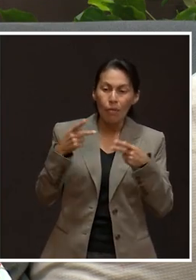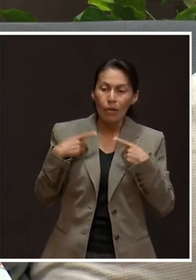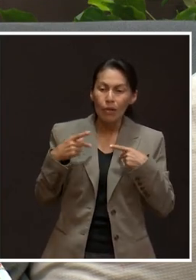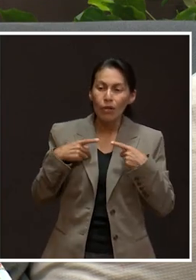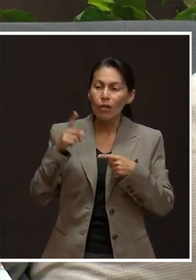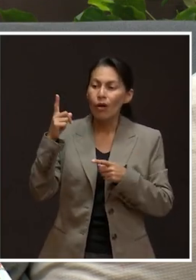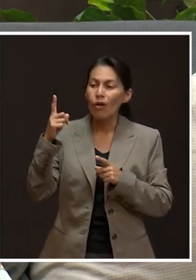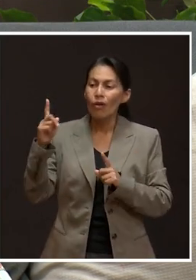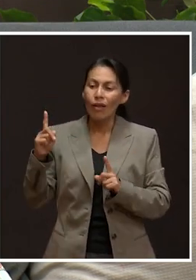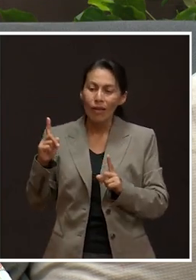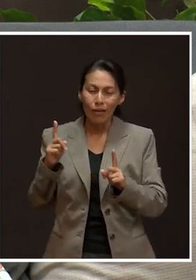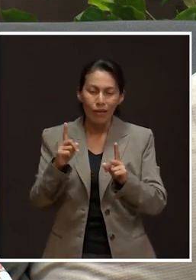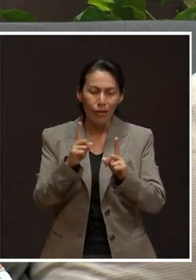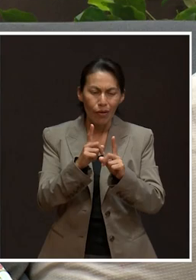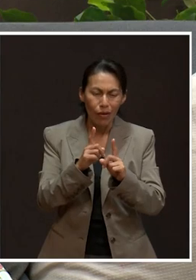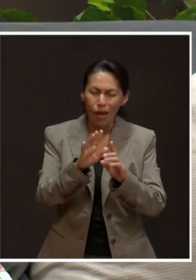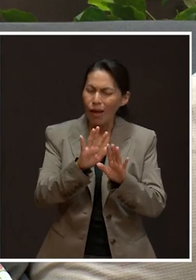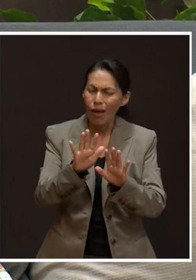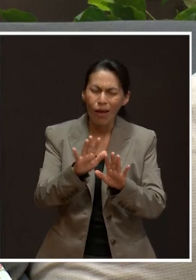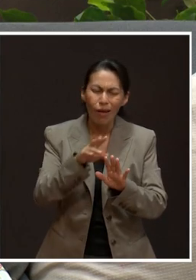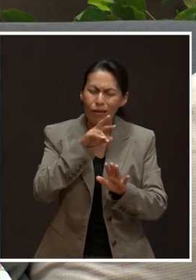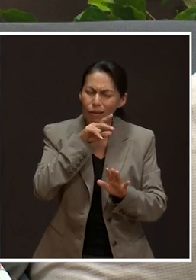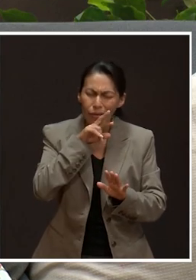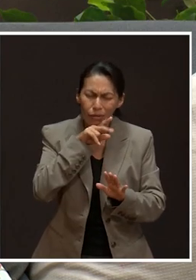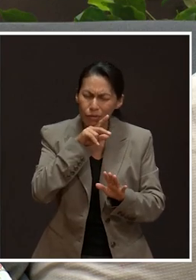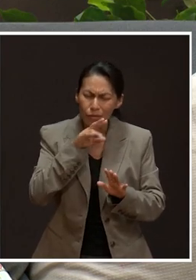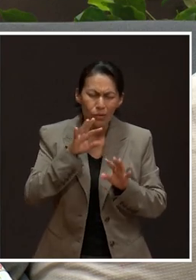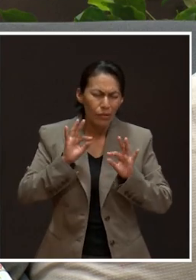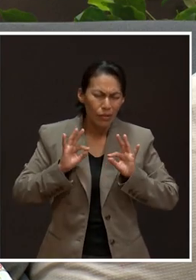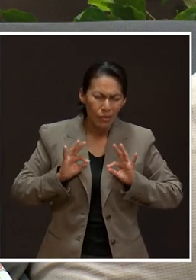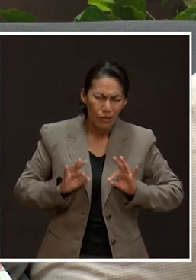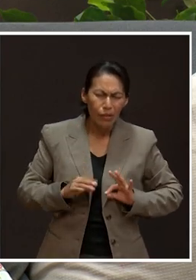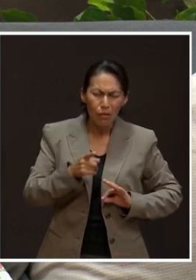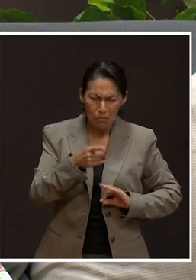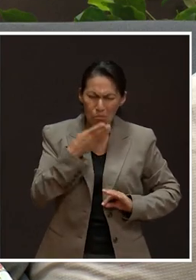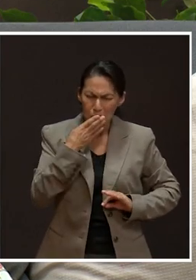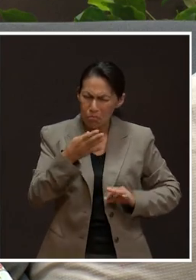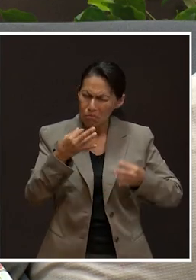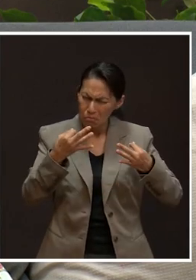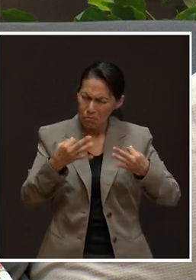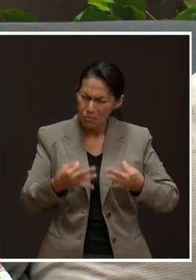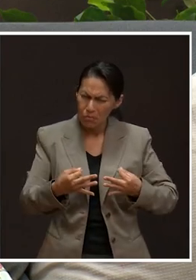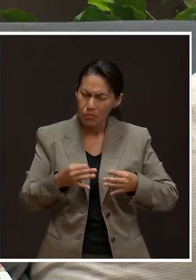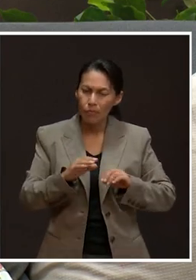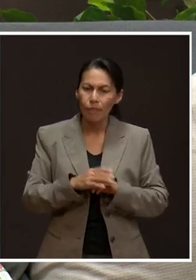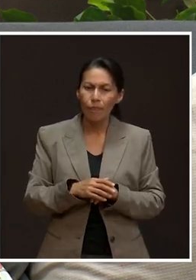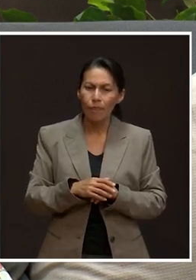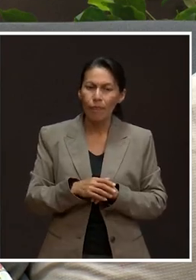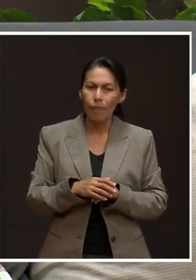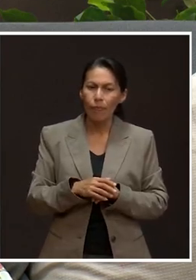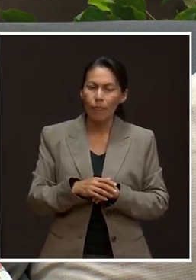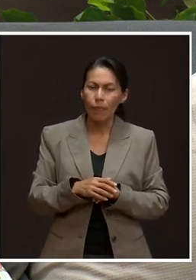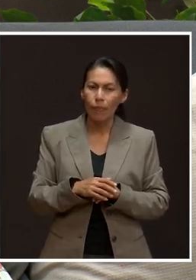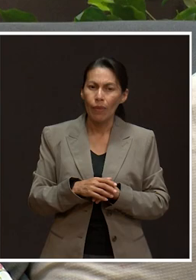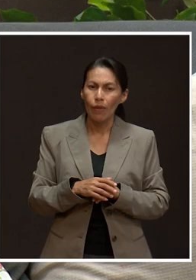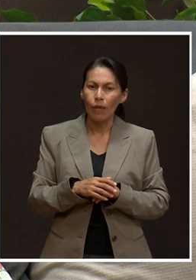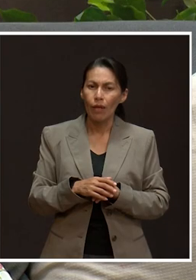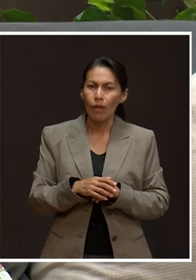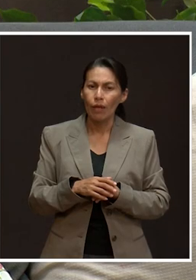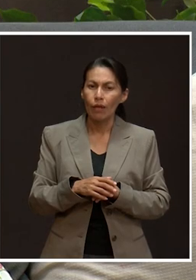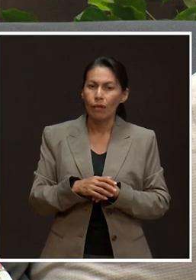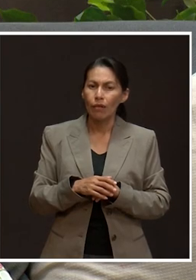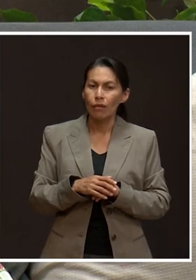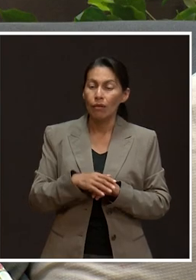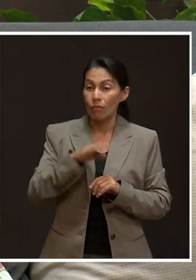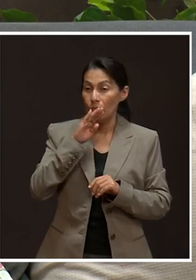todo iba a estar bien. Entonces, pues mi mamá en su debilidad y todo eso, le dijo pues al señor que